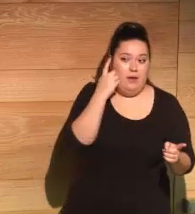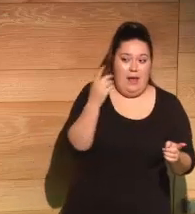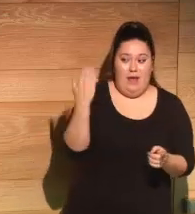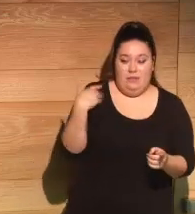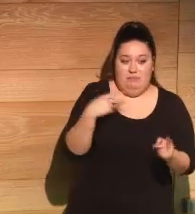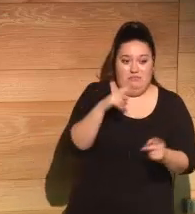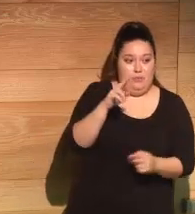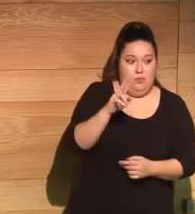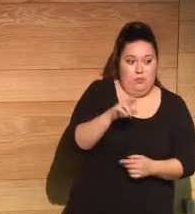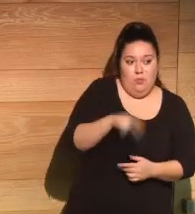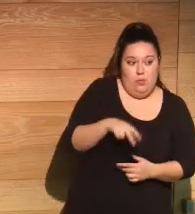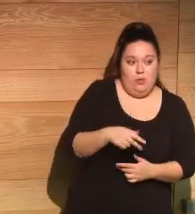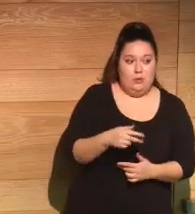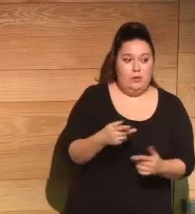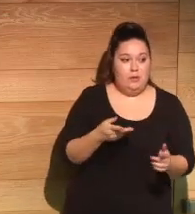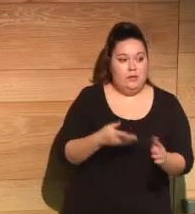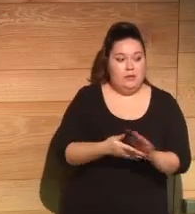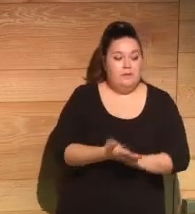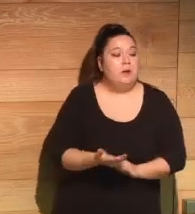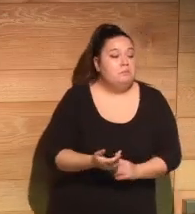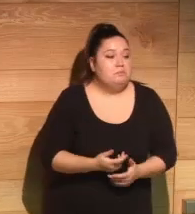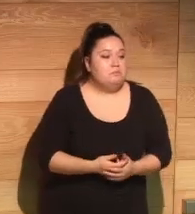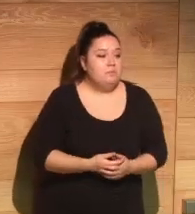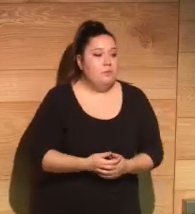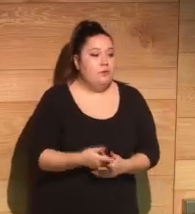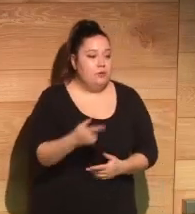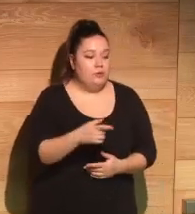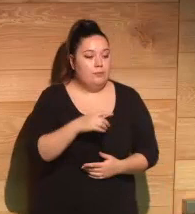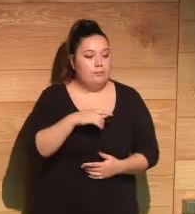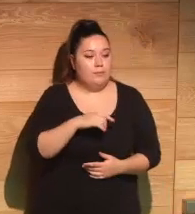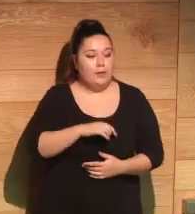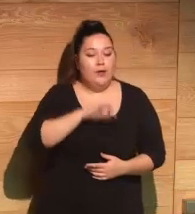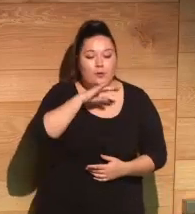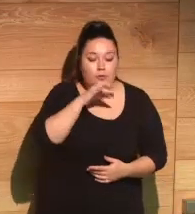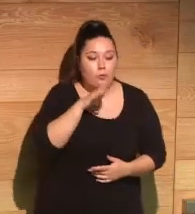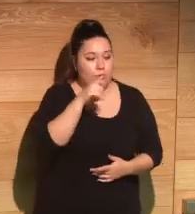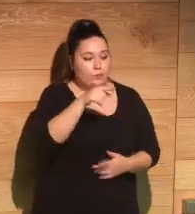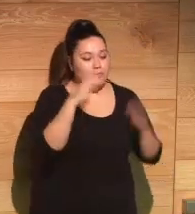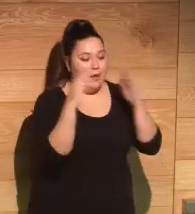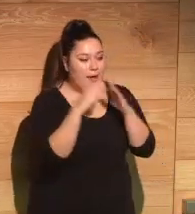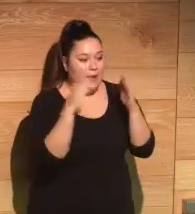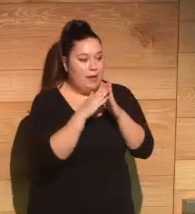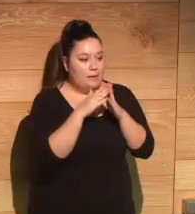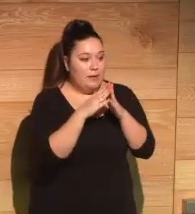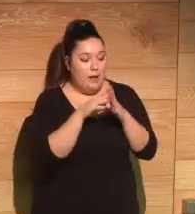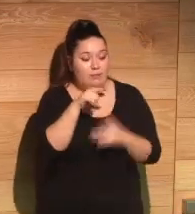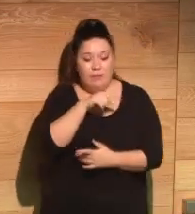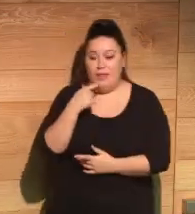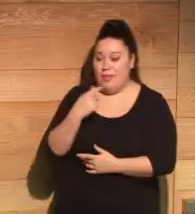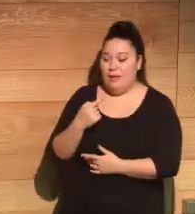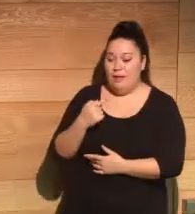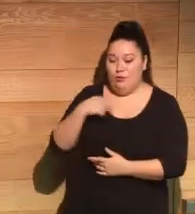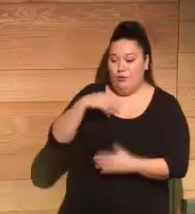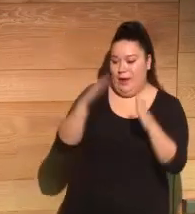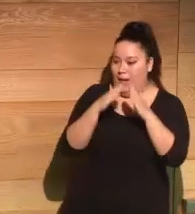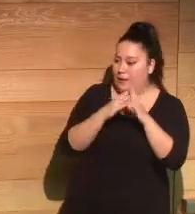estar en casa, en un teléfono fijo. Le dice: me alegra que estés en casa, ¿no? Y la persona mayor le contesta: claro